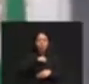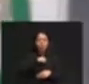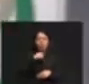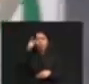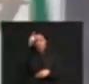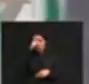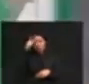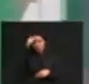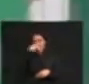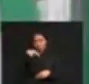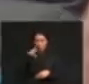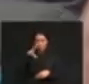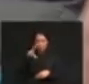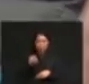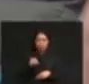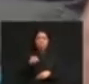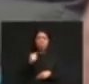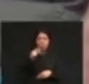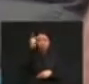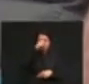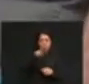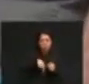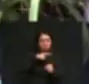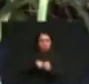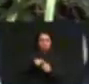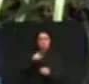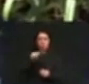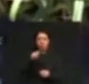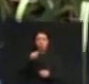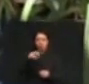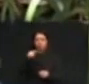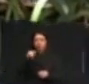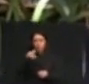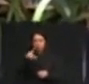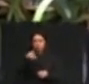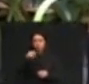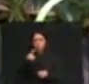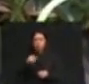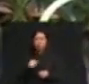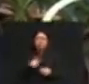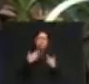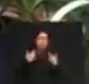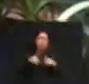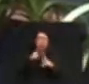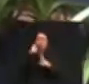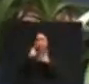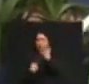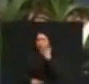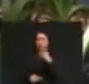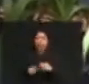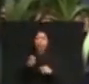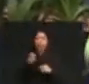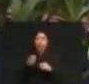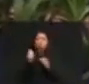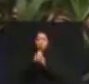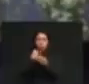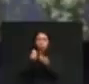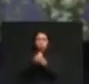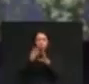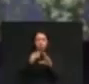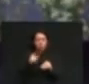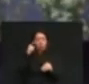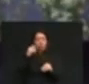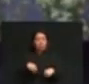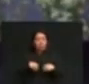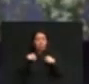neuropsicología, psicología, tomatología. Brindamos todos aquellos talleres que los lleven a una vida independiente.